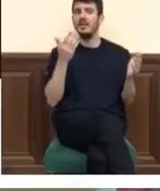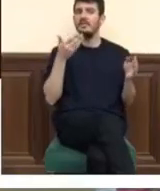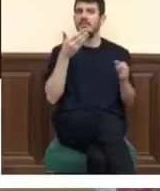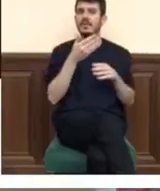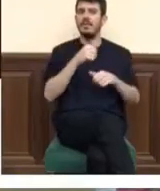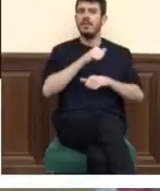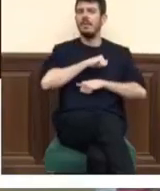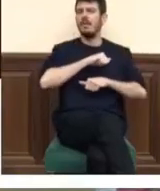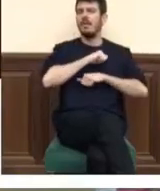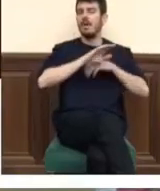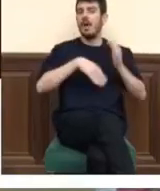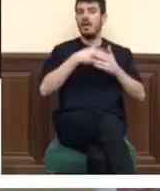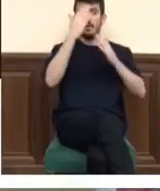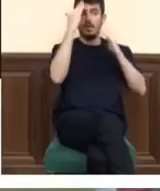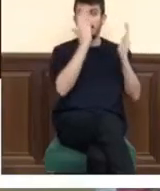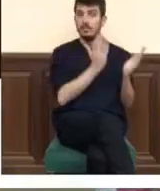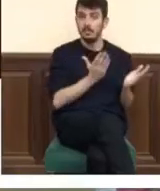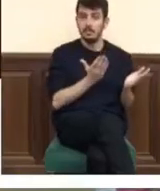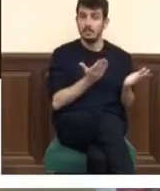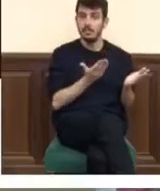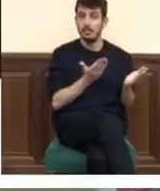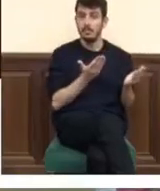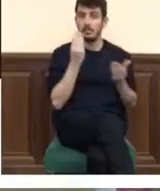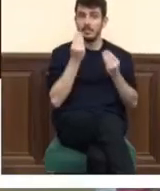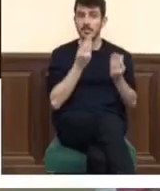para que la atiendan?